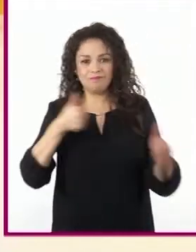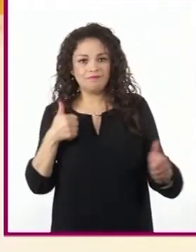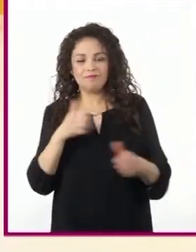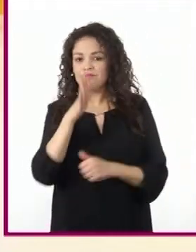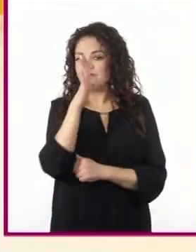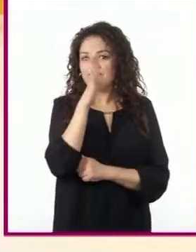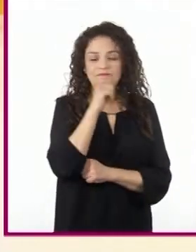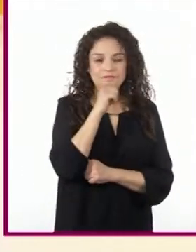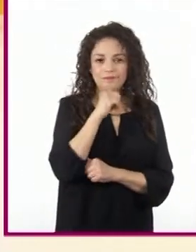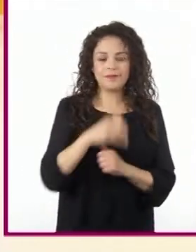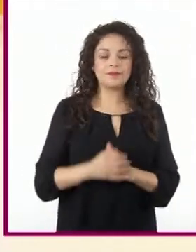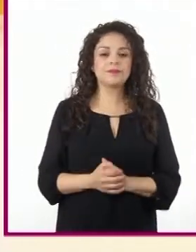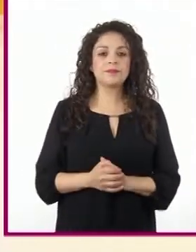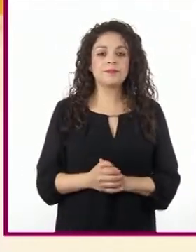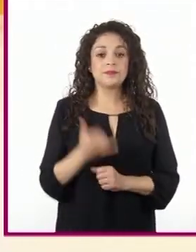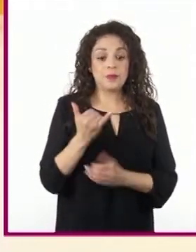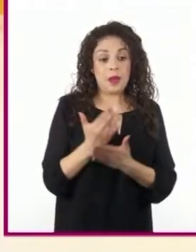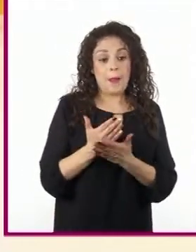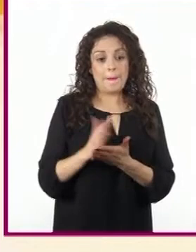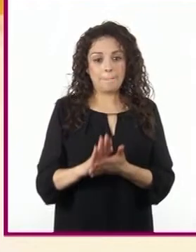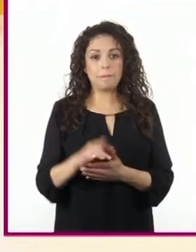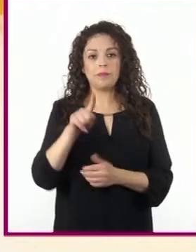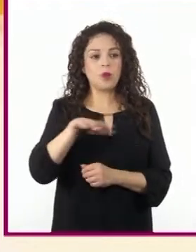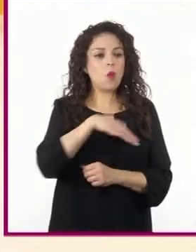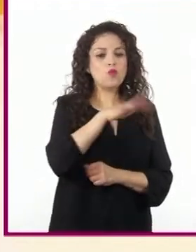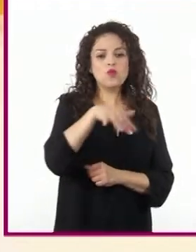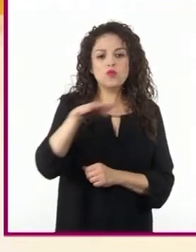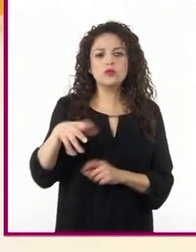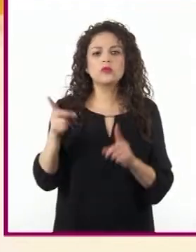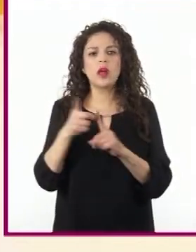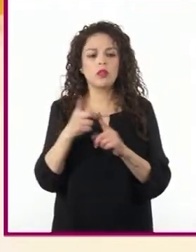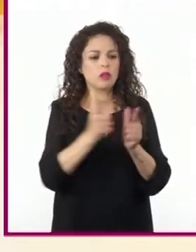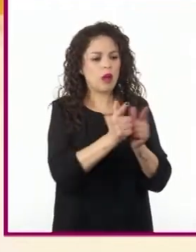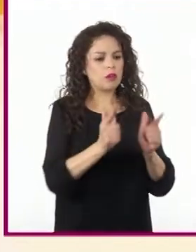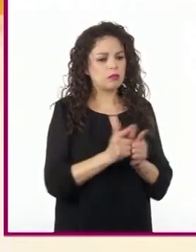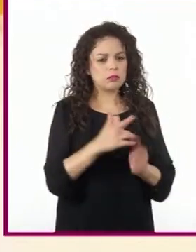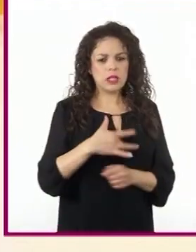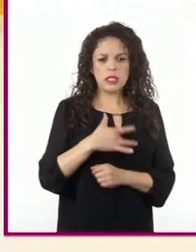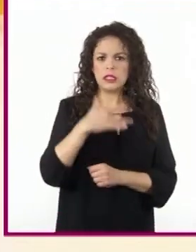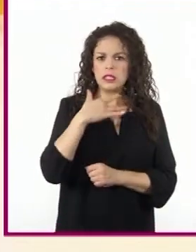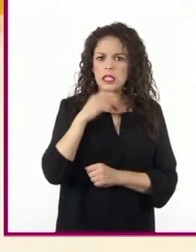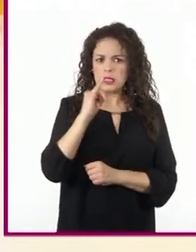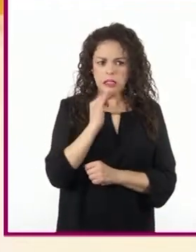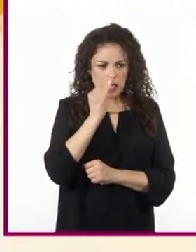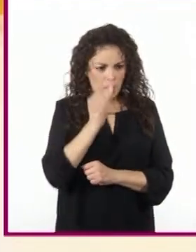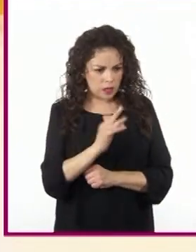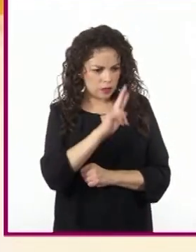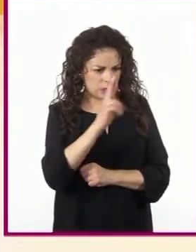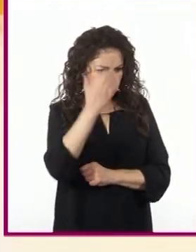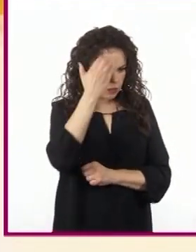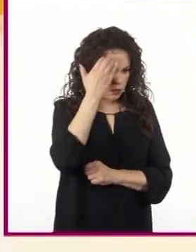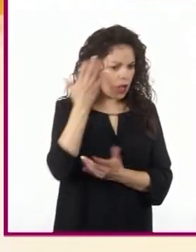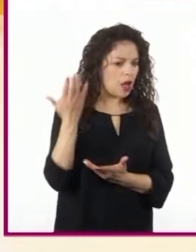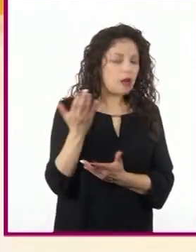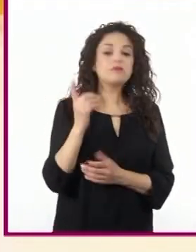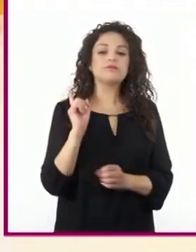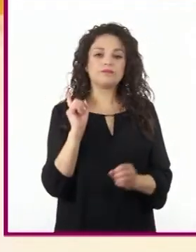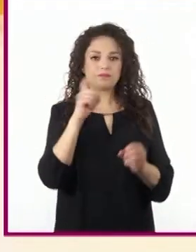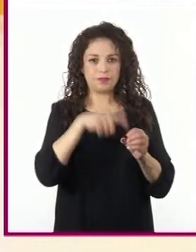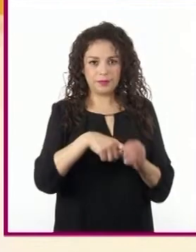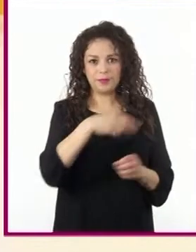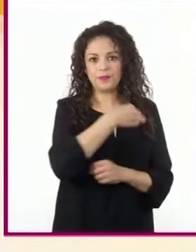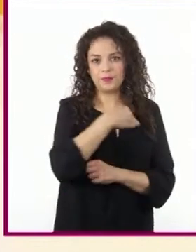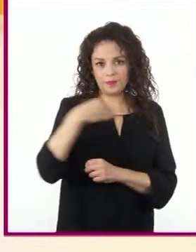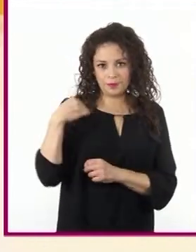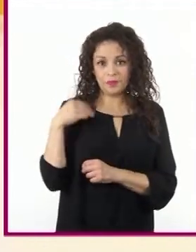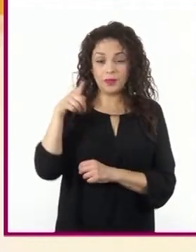demás. Y además, busca pertenecer a grupos en los cuales se sienta aceptado y reconocido. ¿Se van dando cuenta